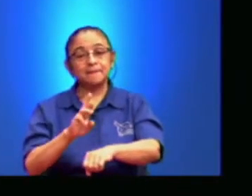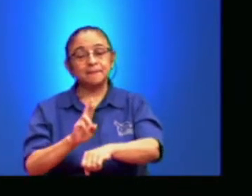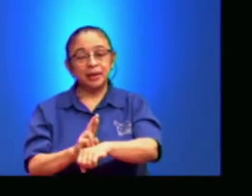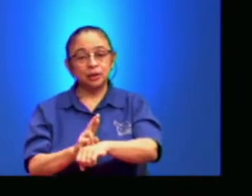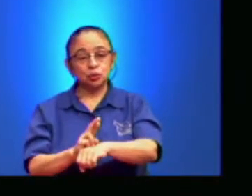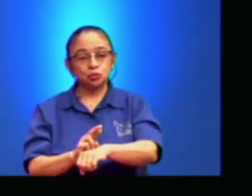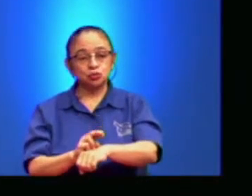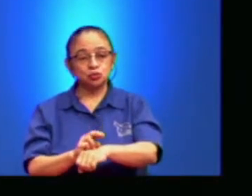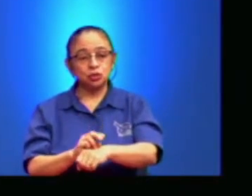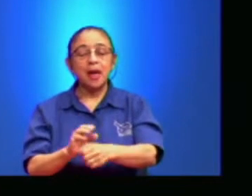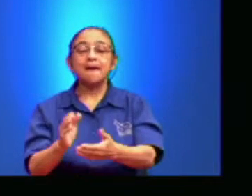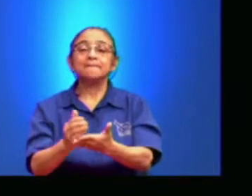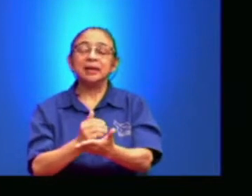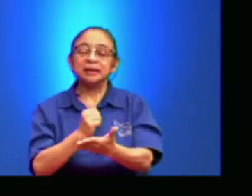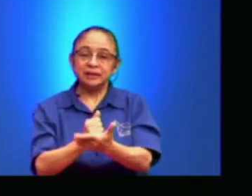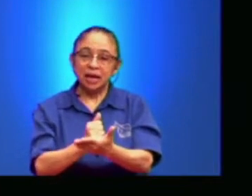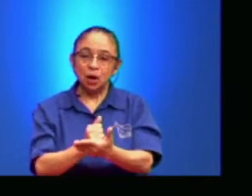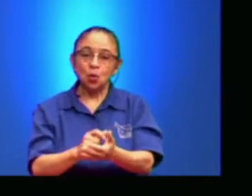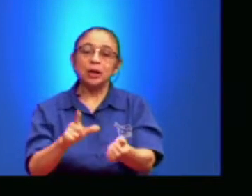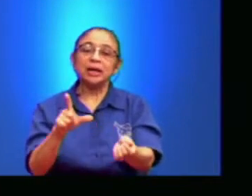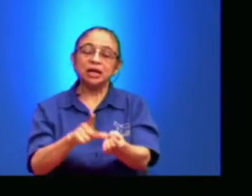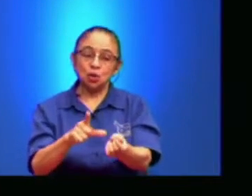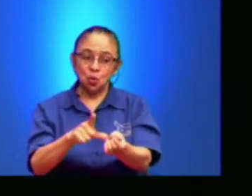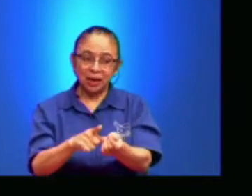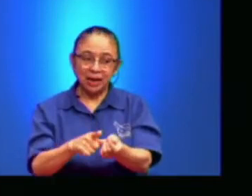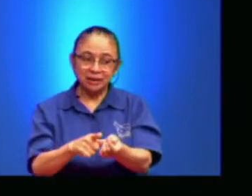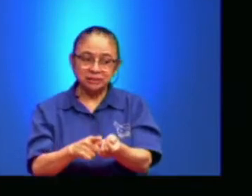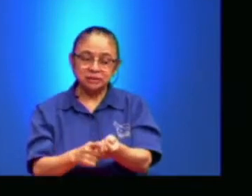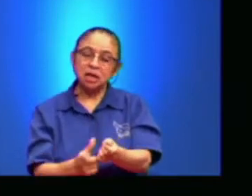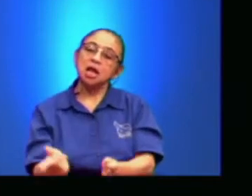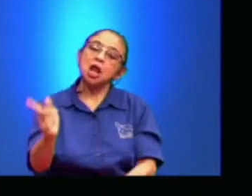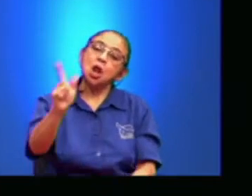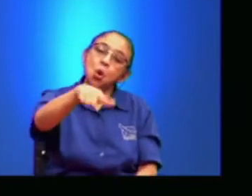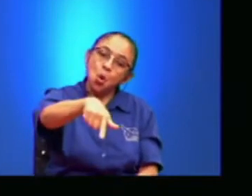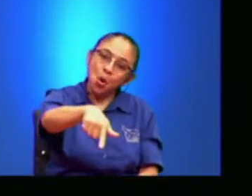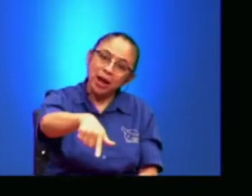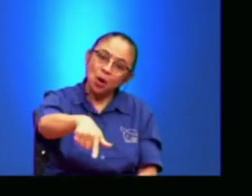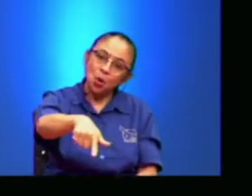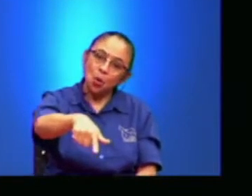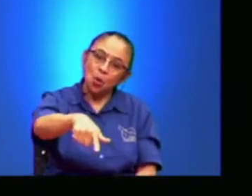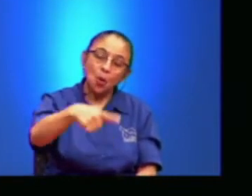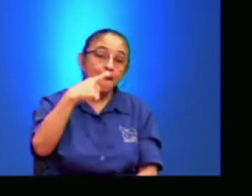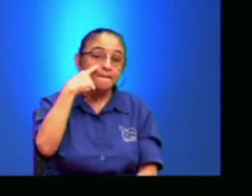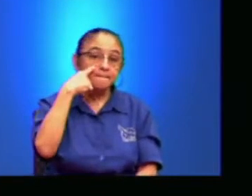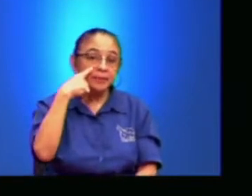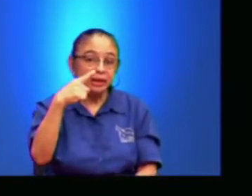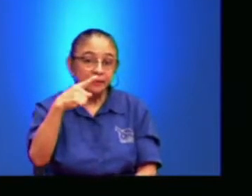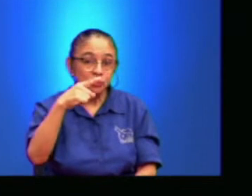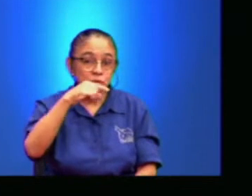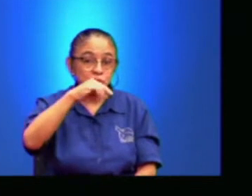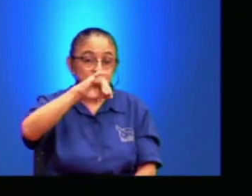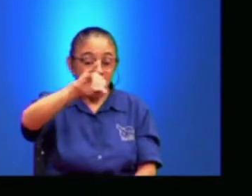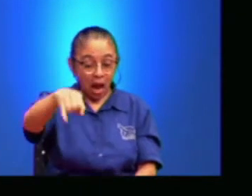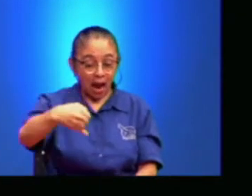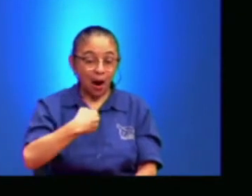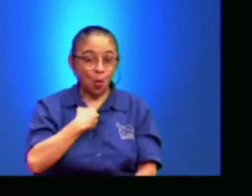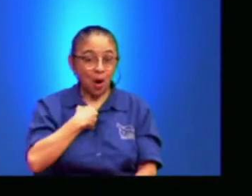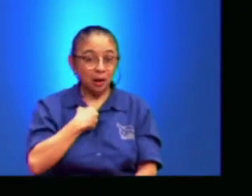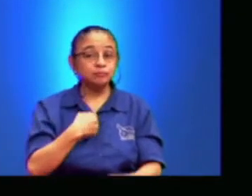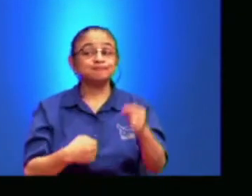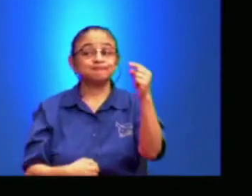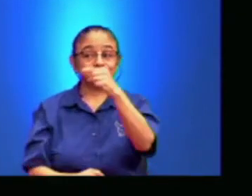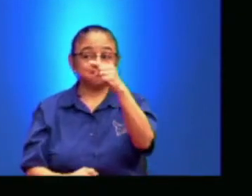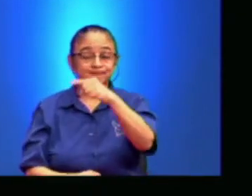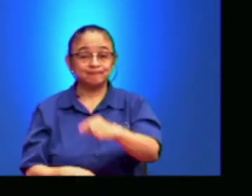5 y lucas 22 1 luego aparece juan en juan